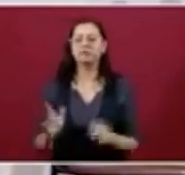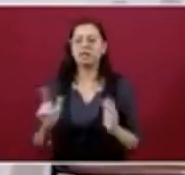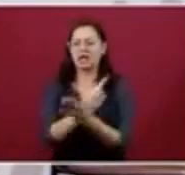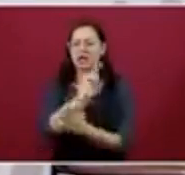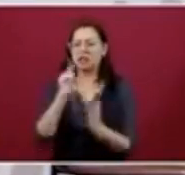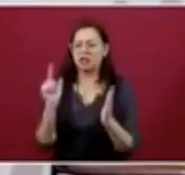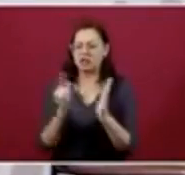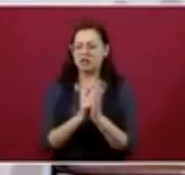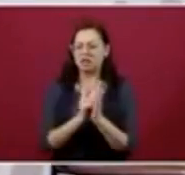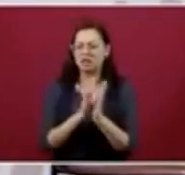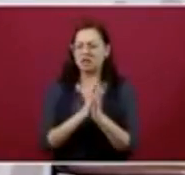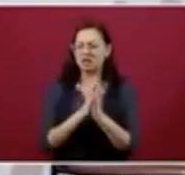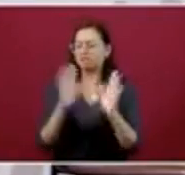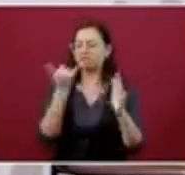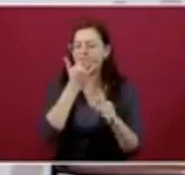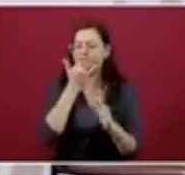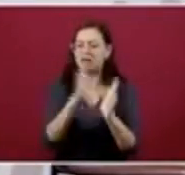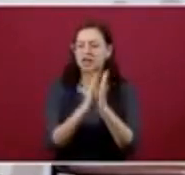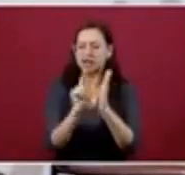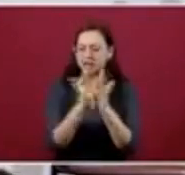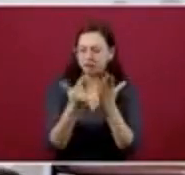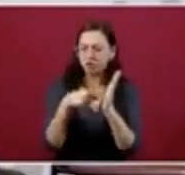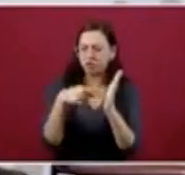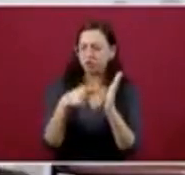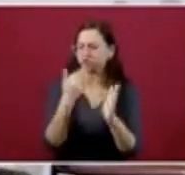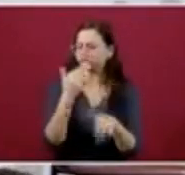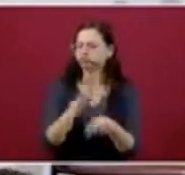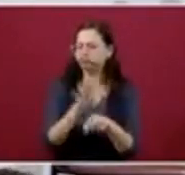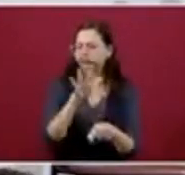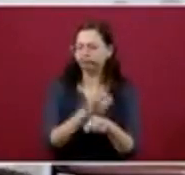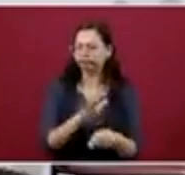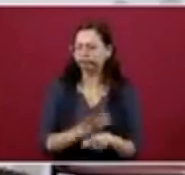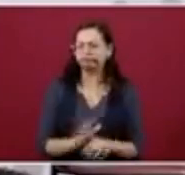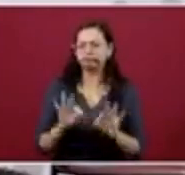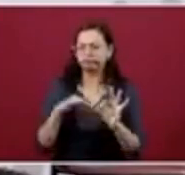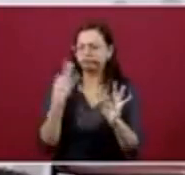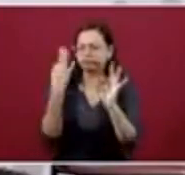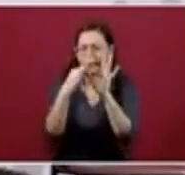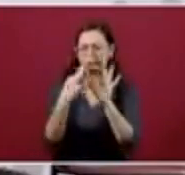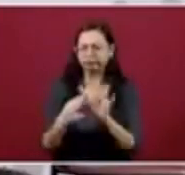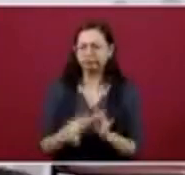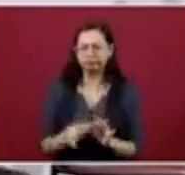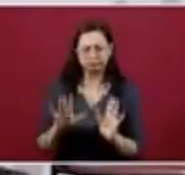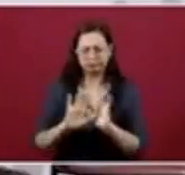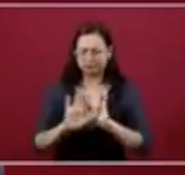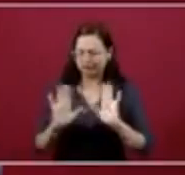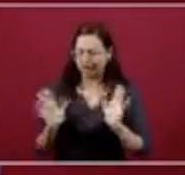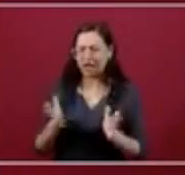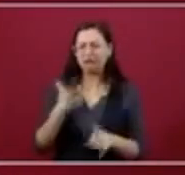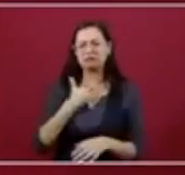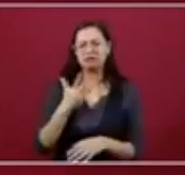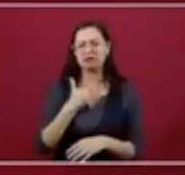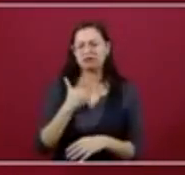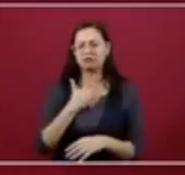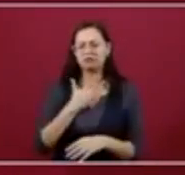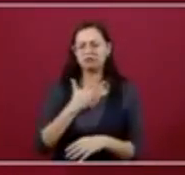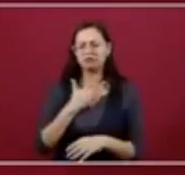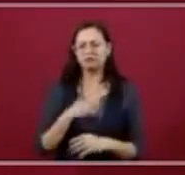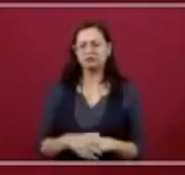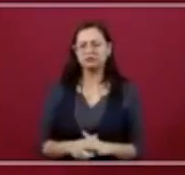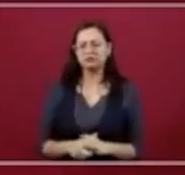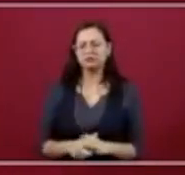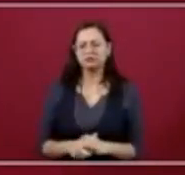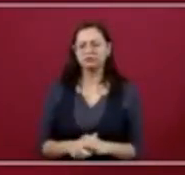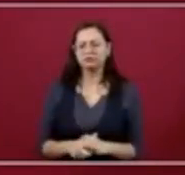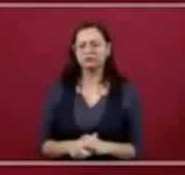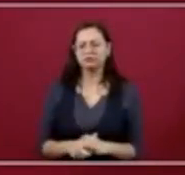texto, no van a faltar, y se va a hacer de conformidad con la ley. Acerca